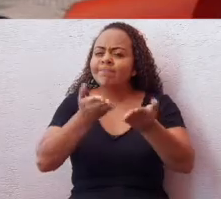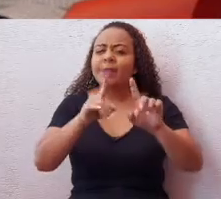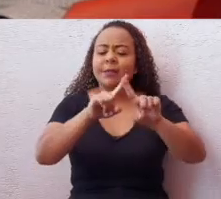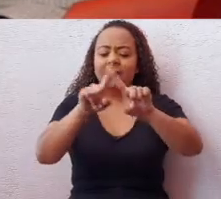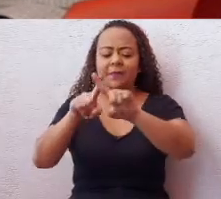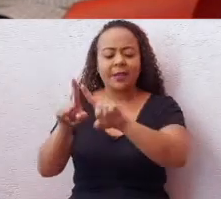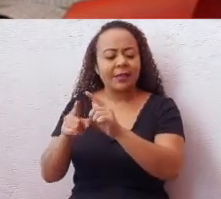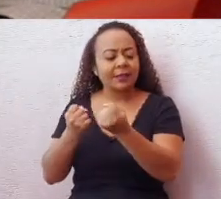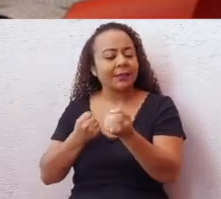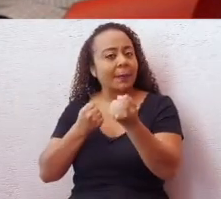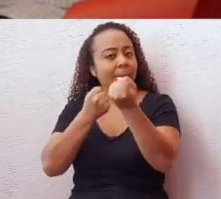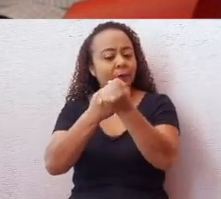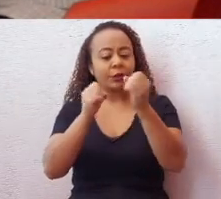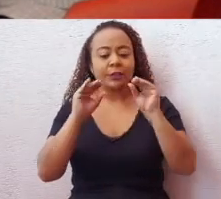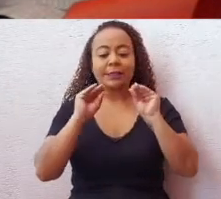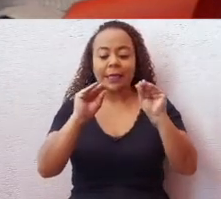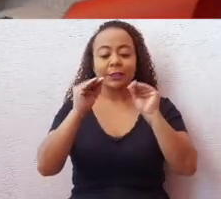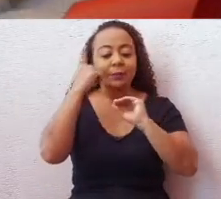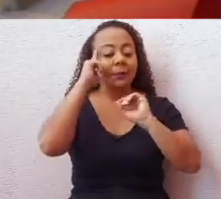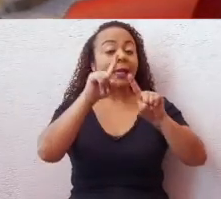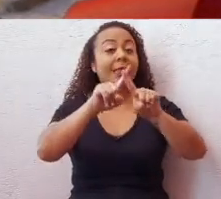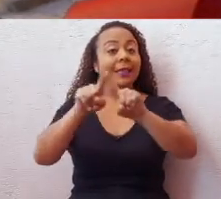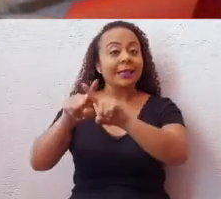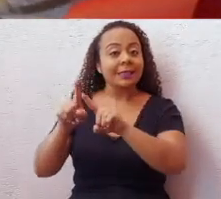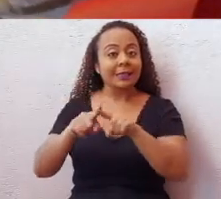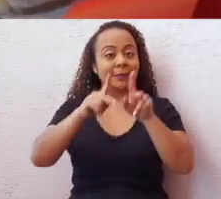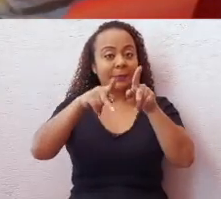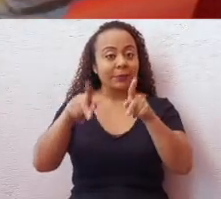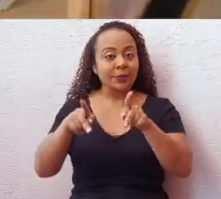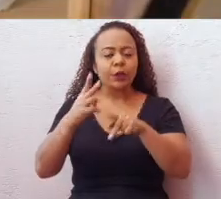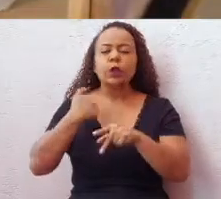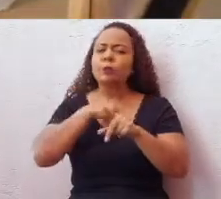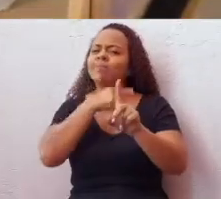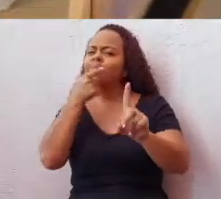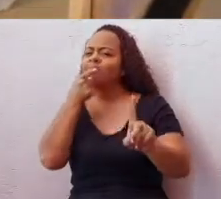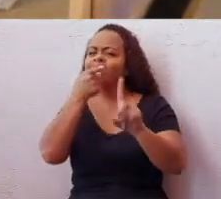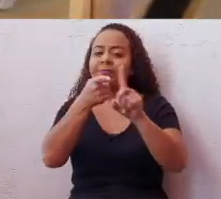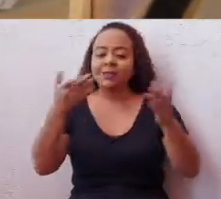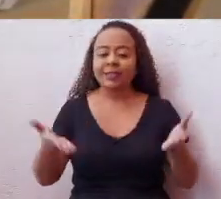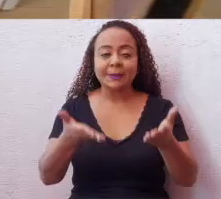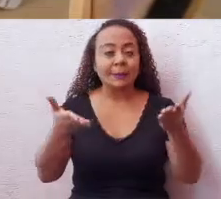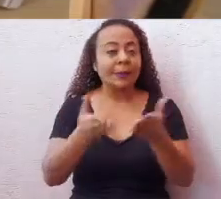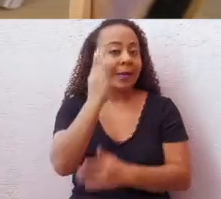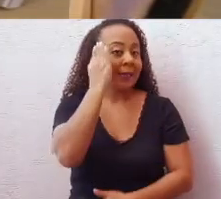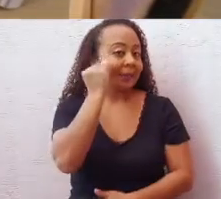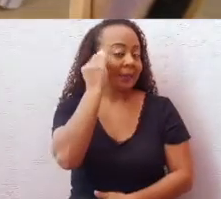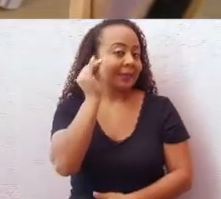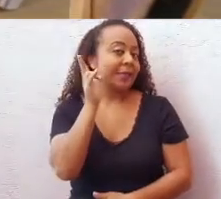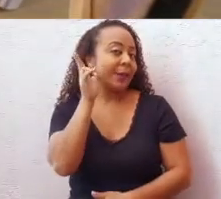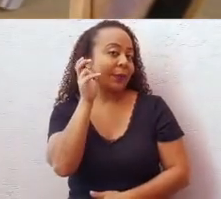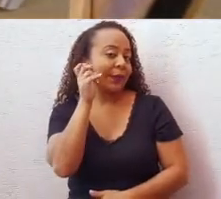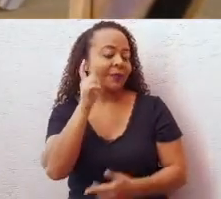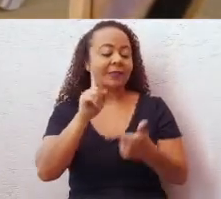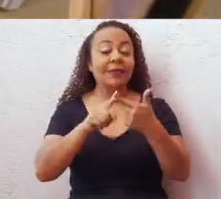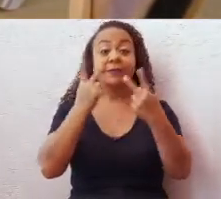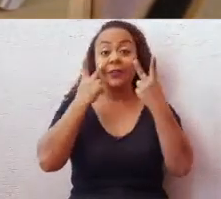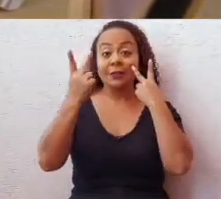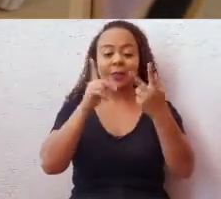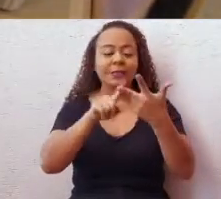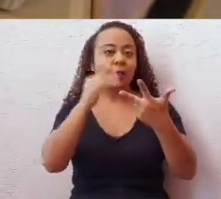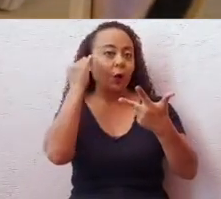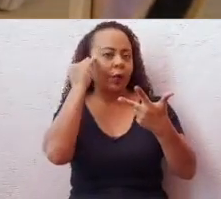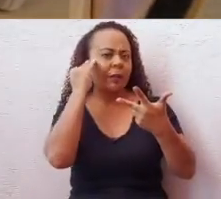una serie de apoyos didácticos para los distintos públicos con los que procuramos estimular experiencias auditivas visuales